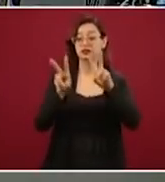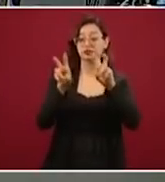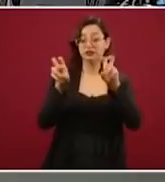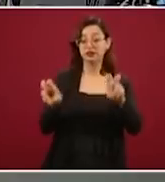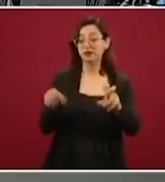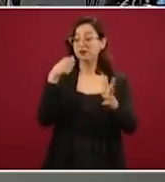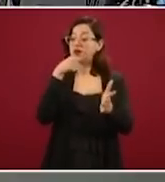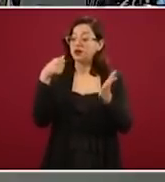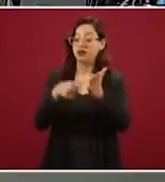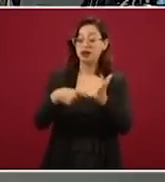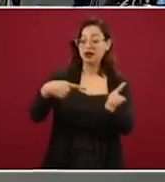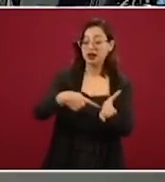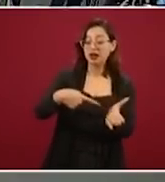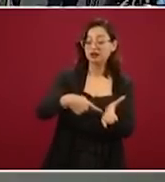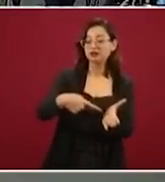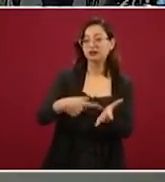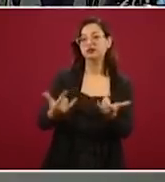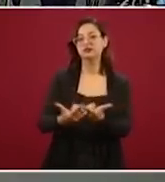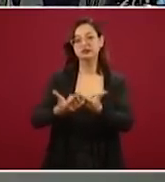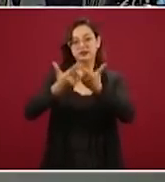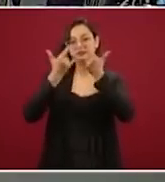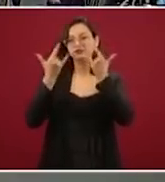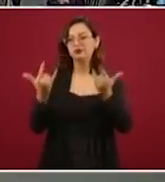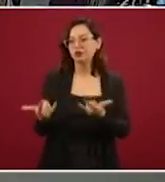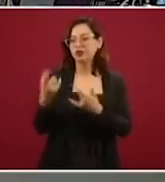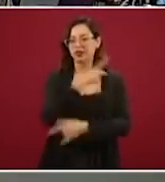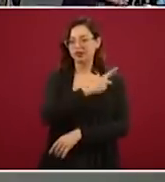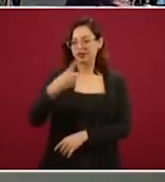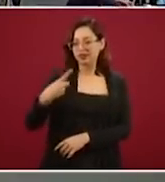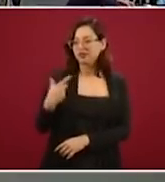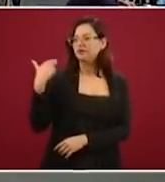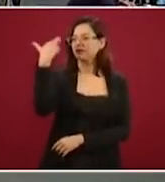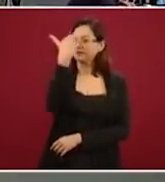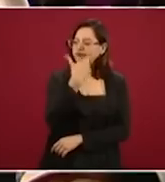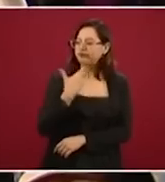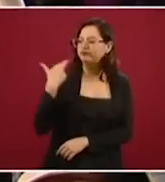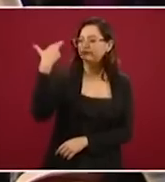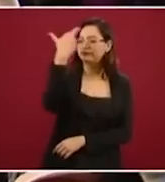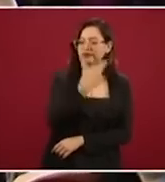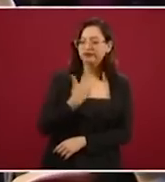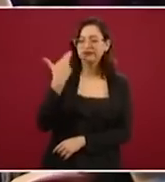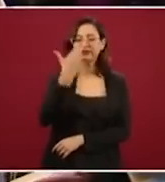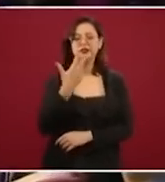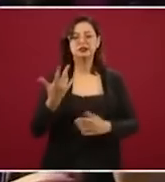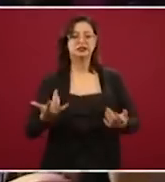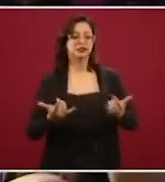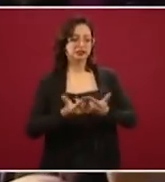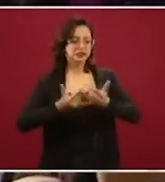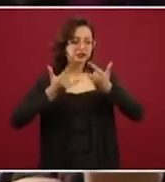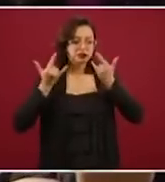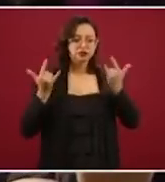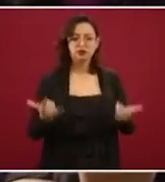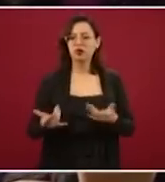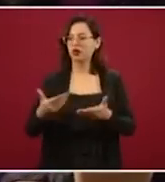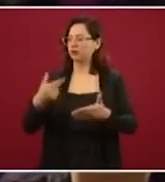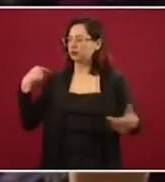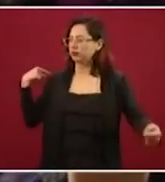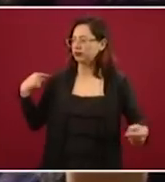historiadores y de la revisión de la historia